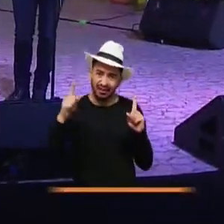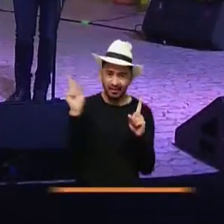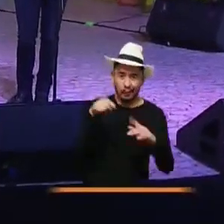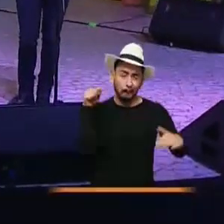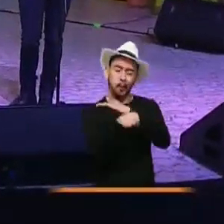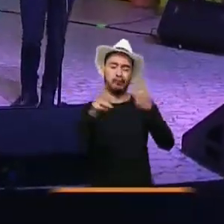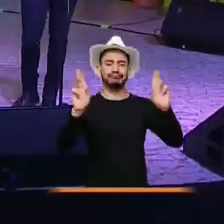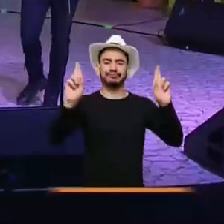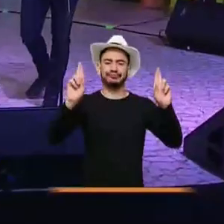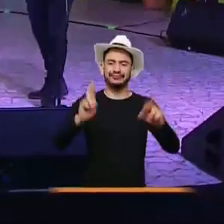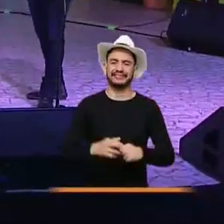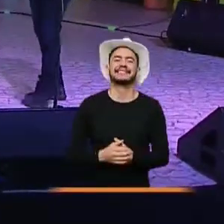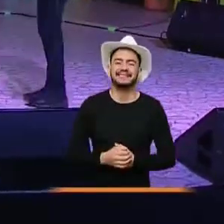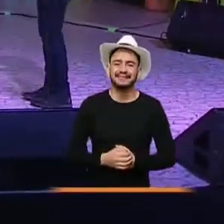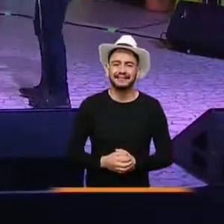muestra